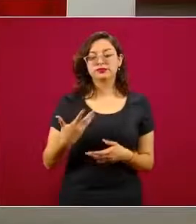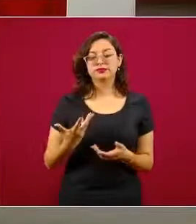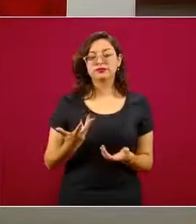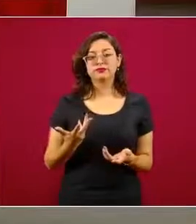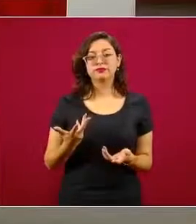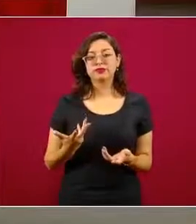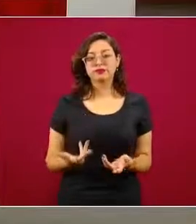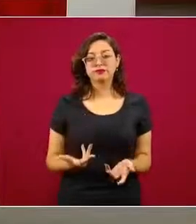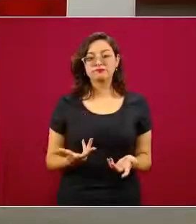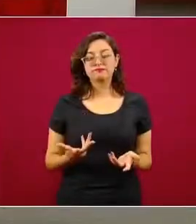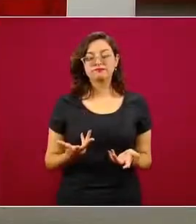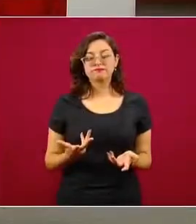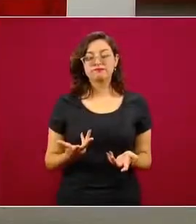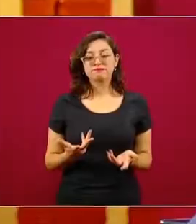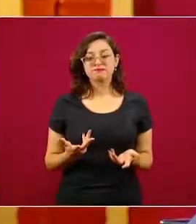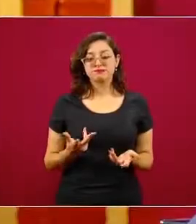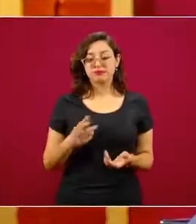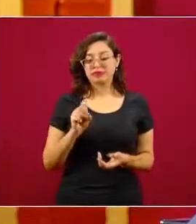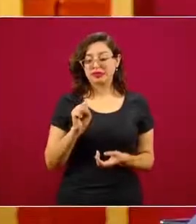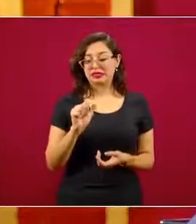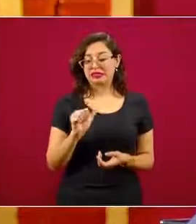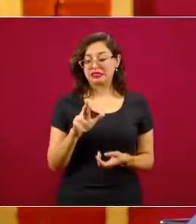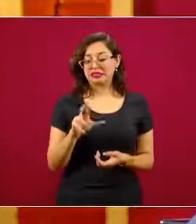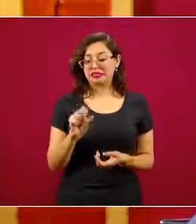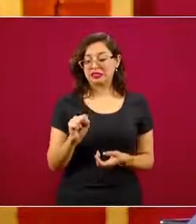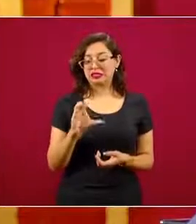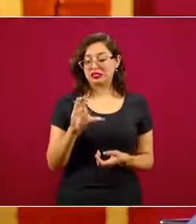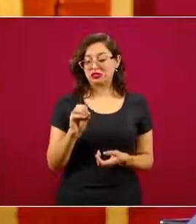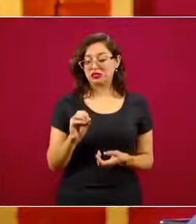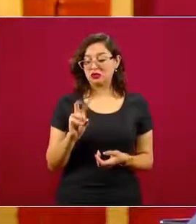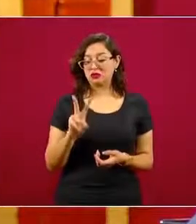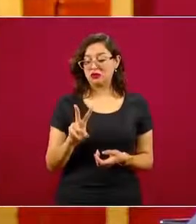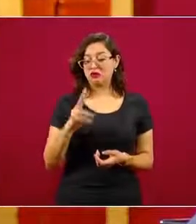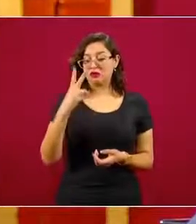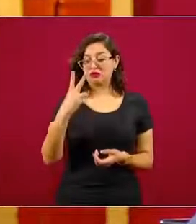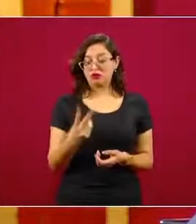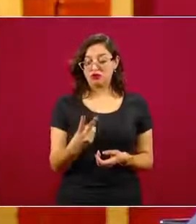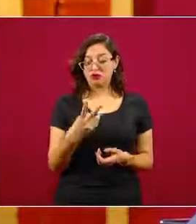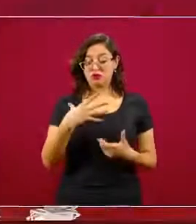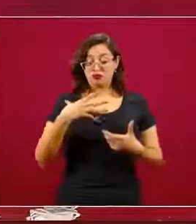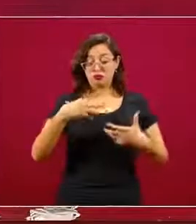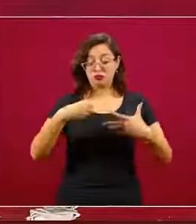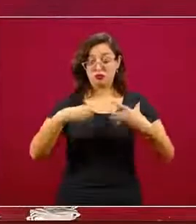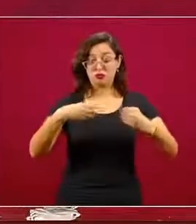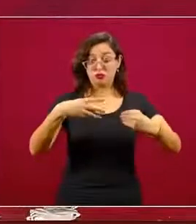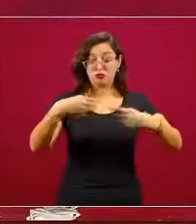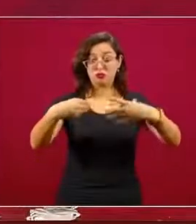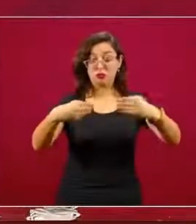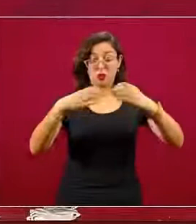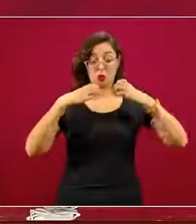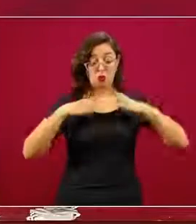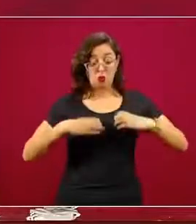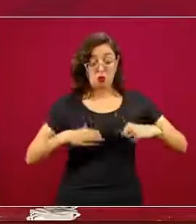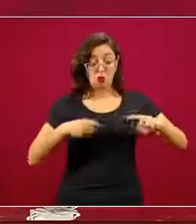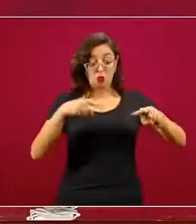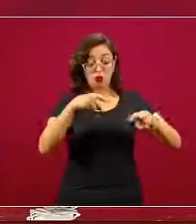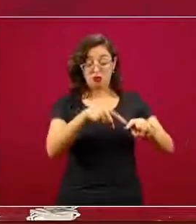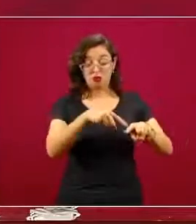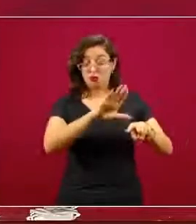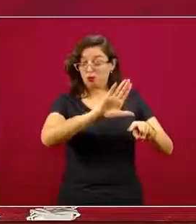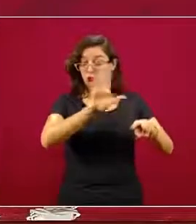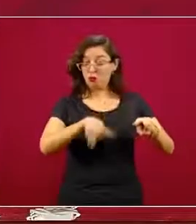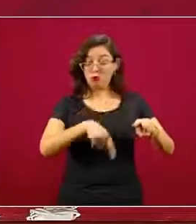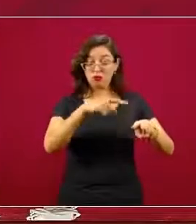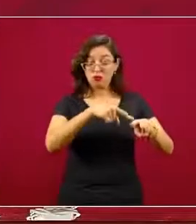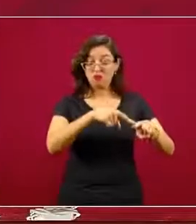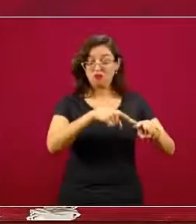que la transmisión del virus SARS-CoV-2 puede ser razonablemente eficiente a partir del cuerpo sin vida de una persona que